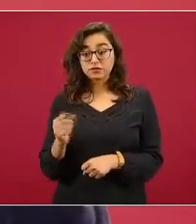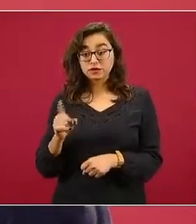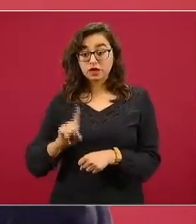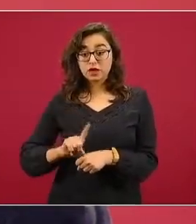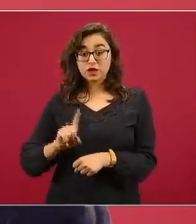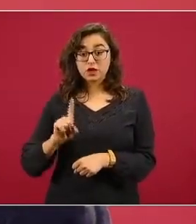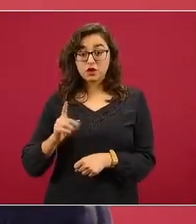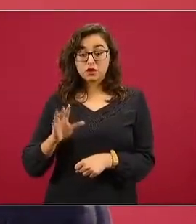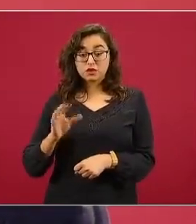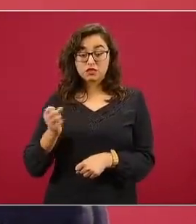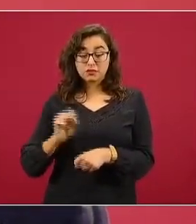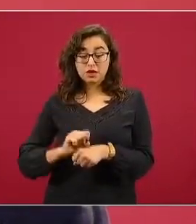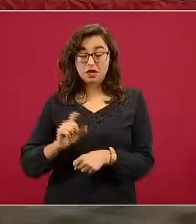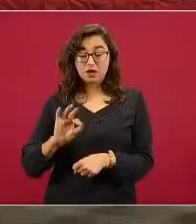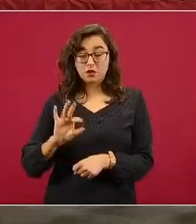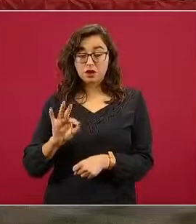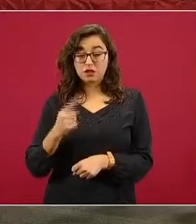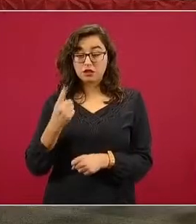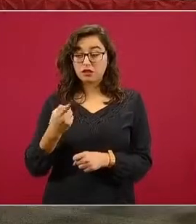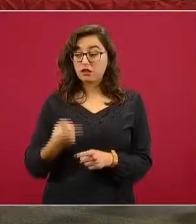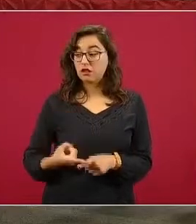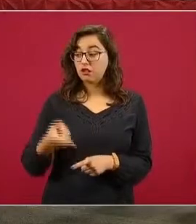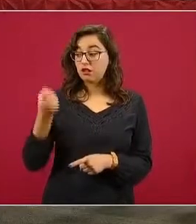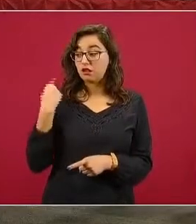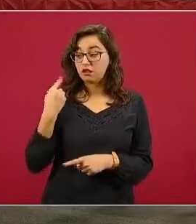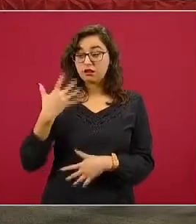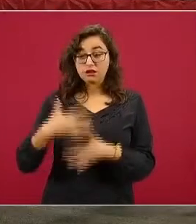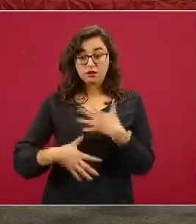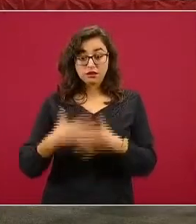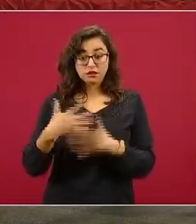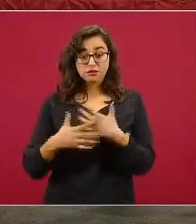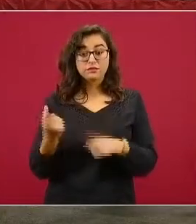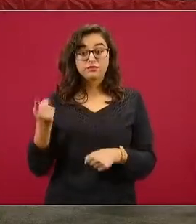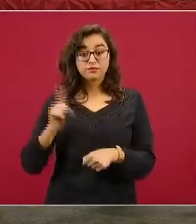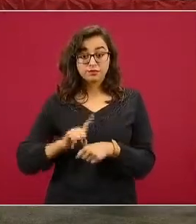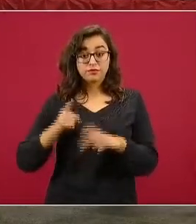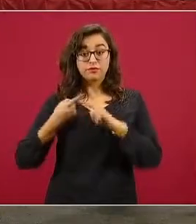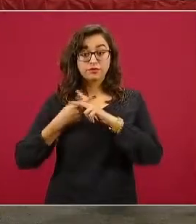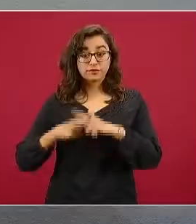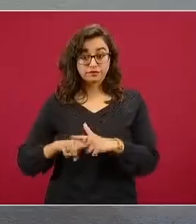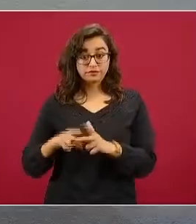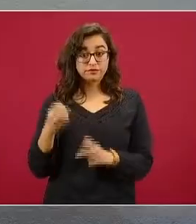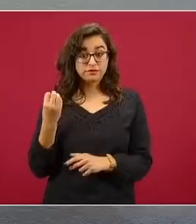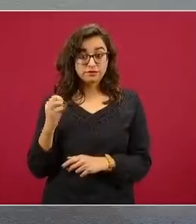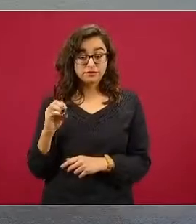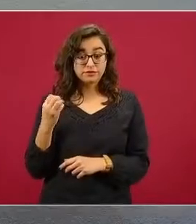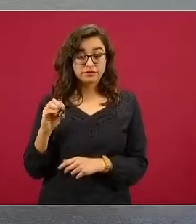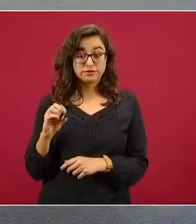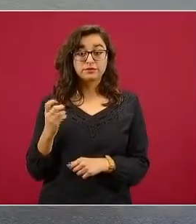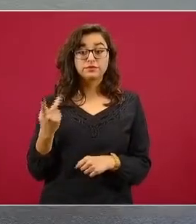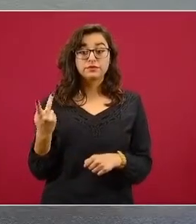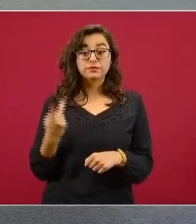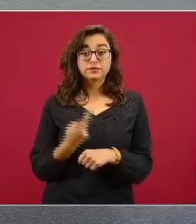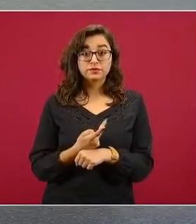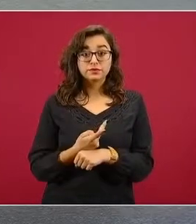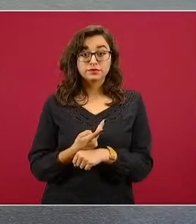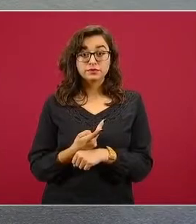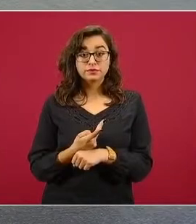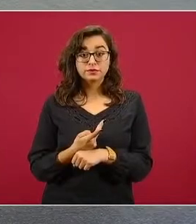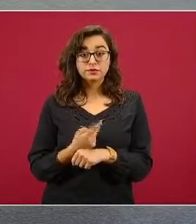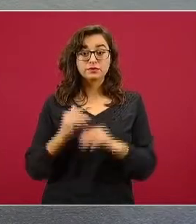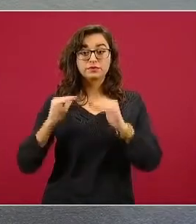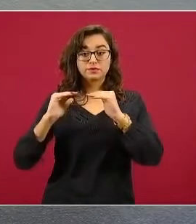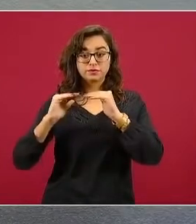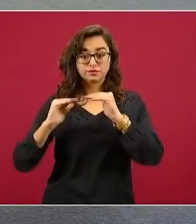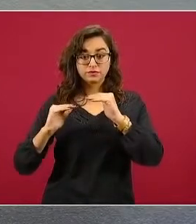días, la primera semana de octubre precisamente, lo que tenemos es un cambio en